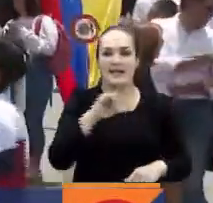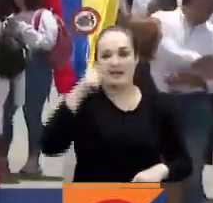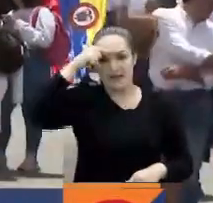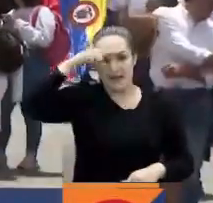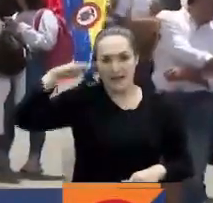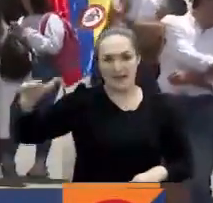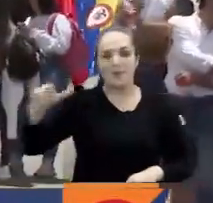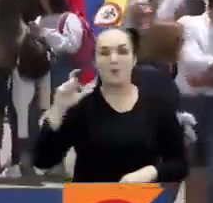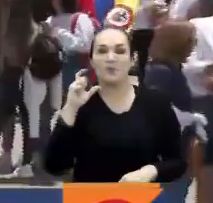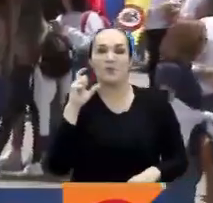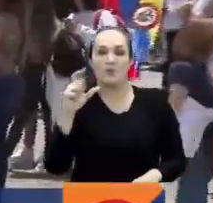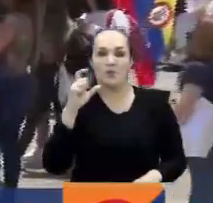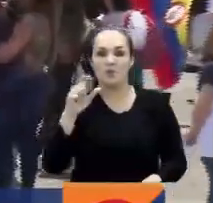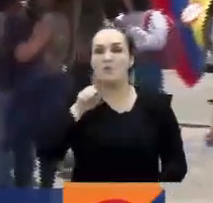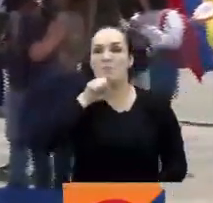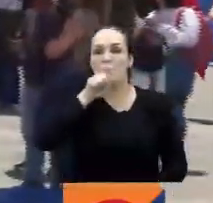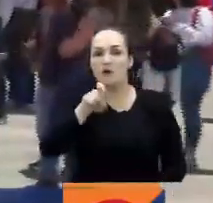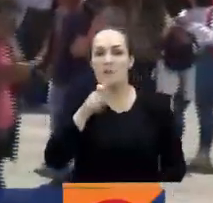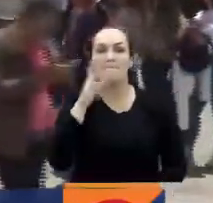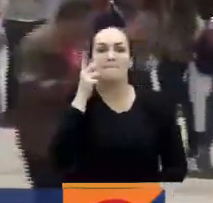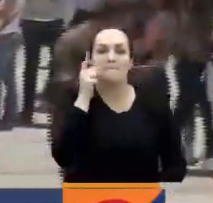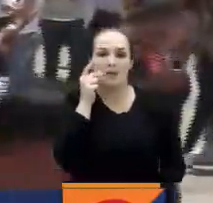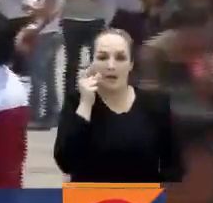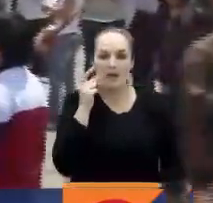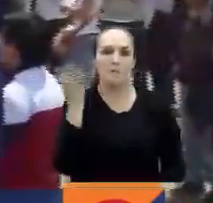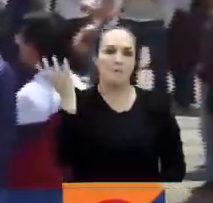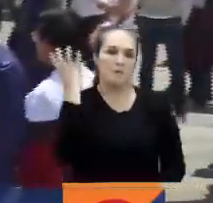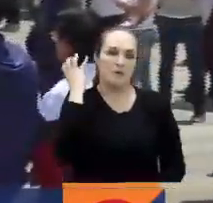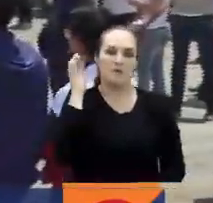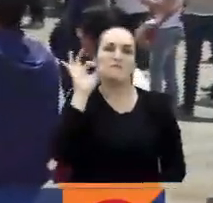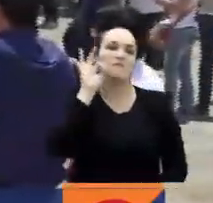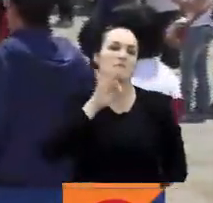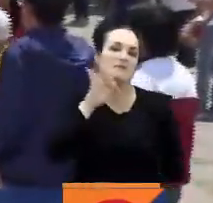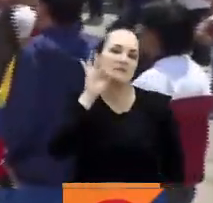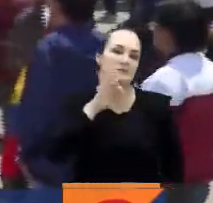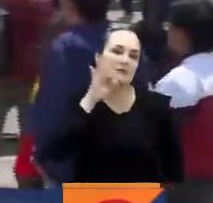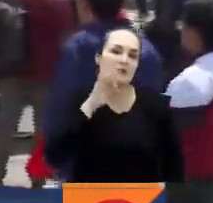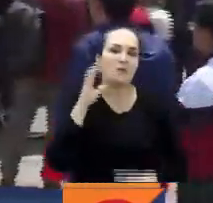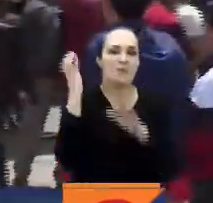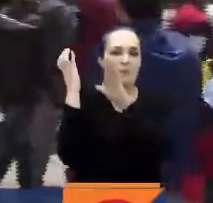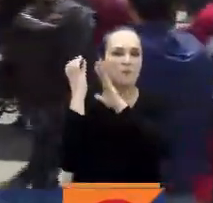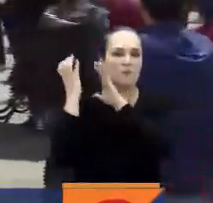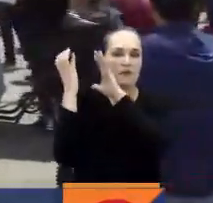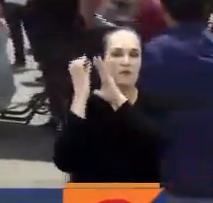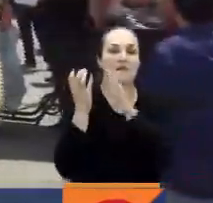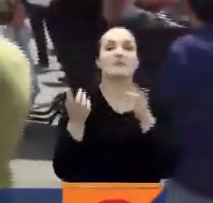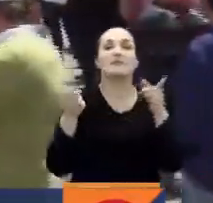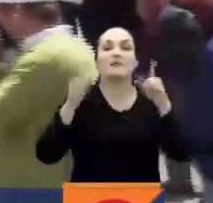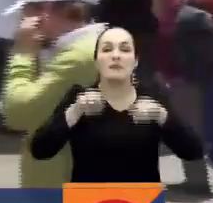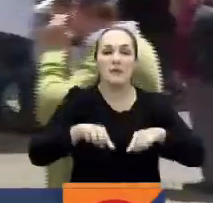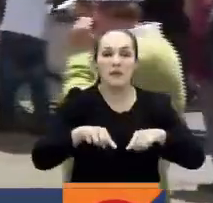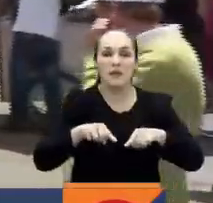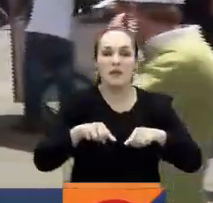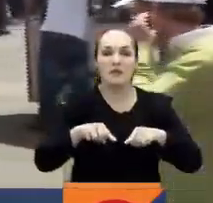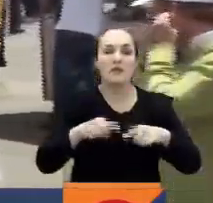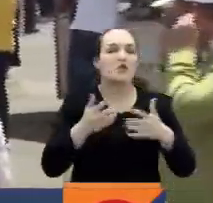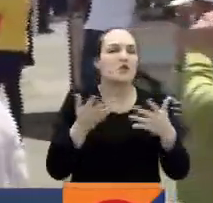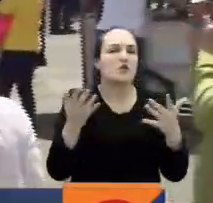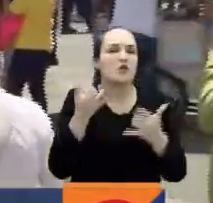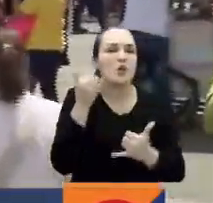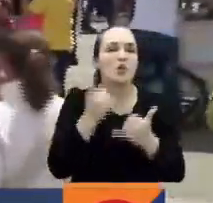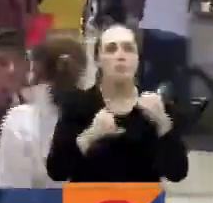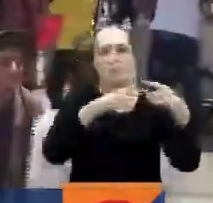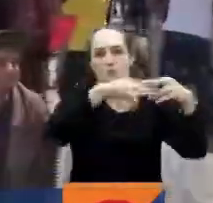en Cúcuta, en Bucaramanga, Pereira, Montería, Villavicencio, Popayán y también en el